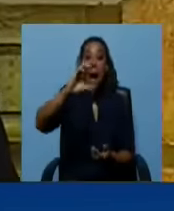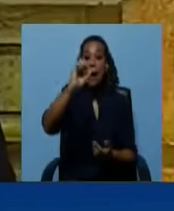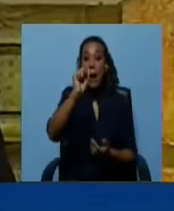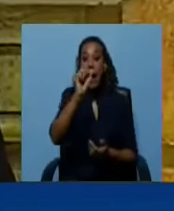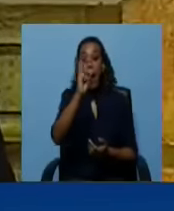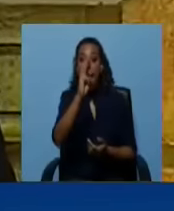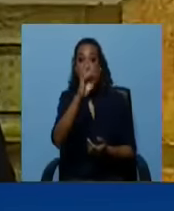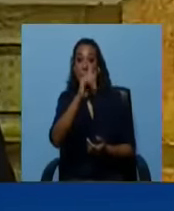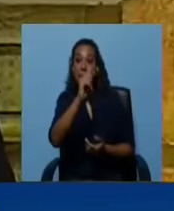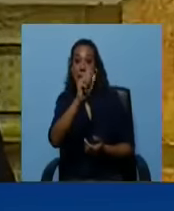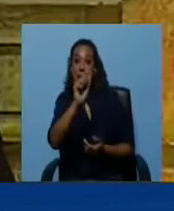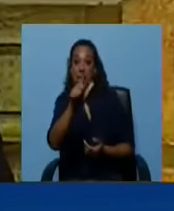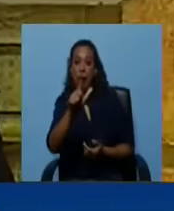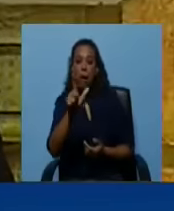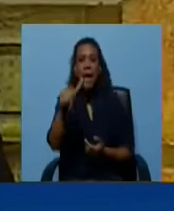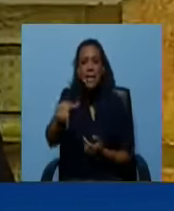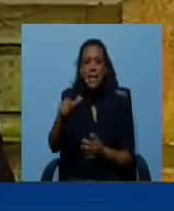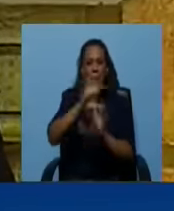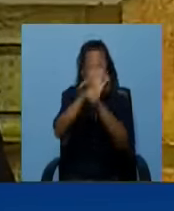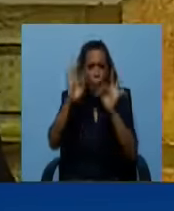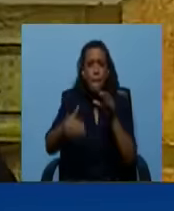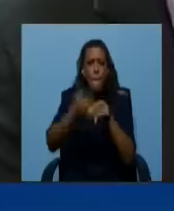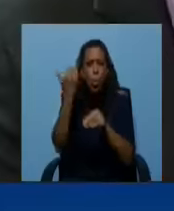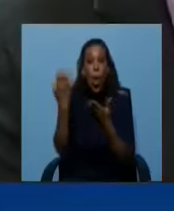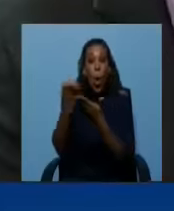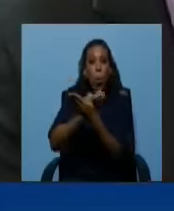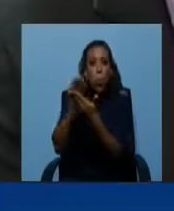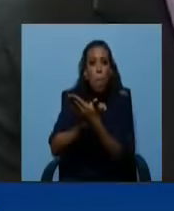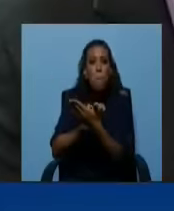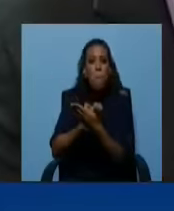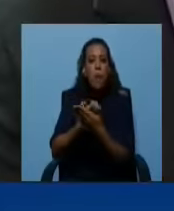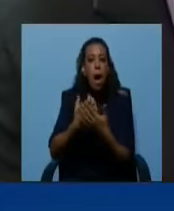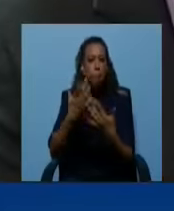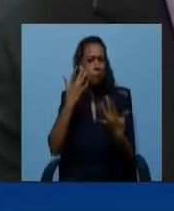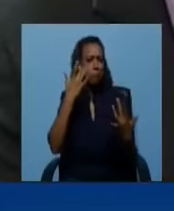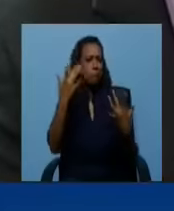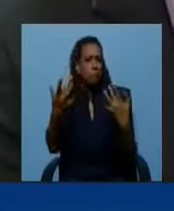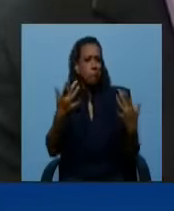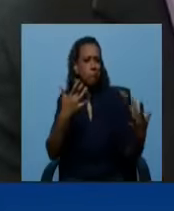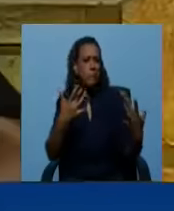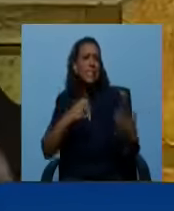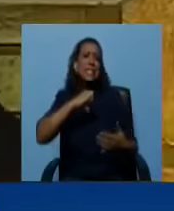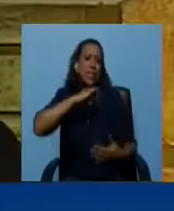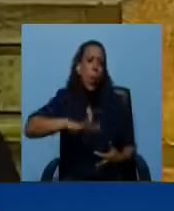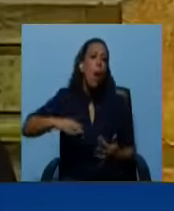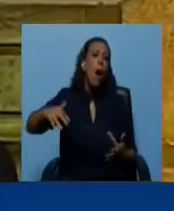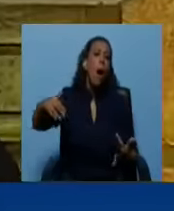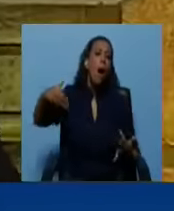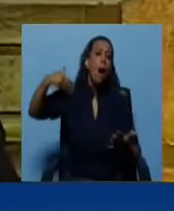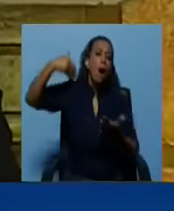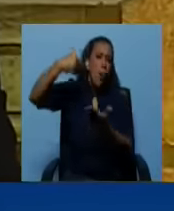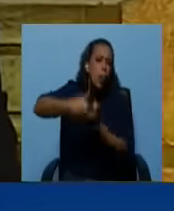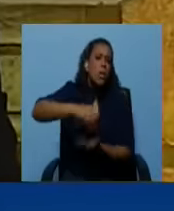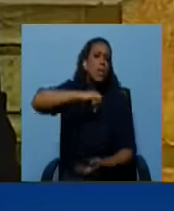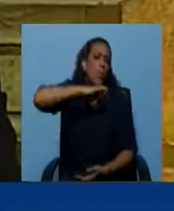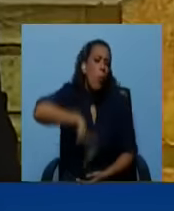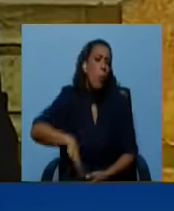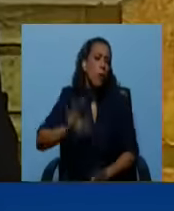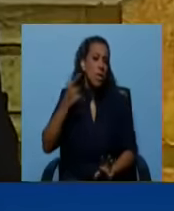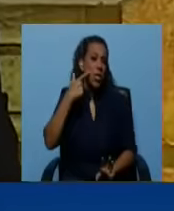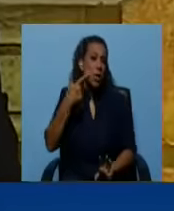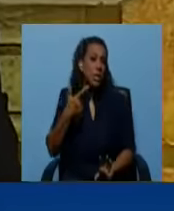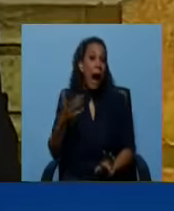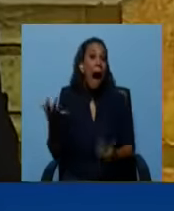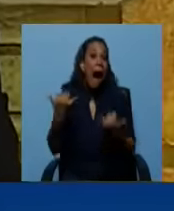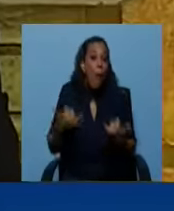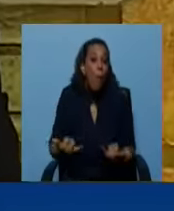Ahora, esa economía, yo diría, es interpretativa de procesos históricos. Y lo que uno se